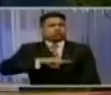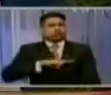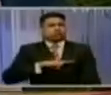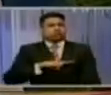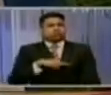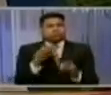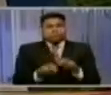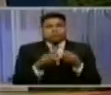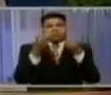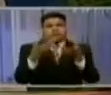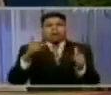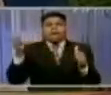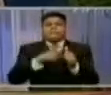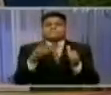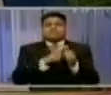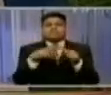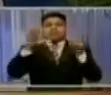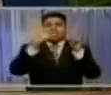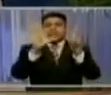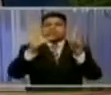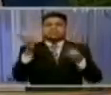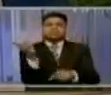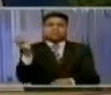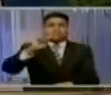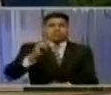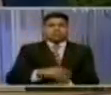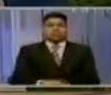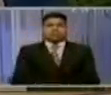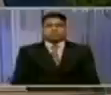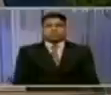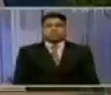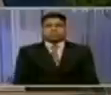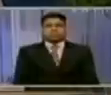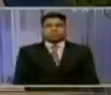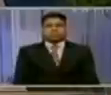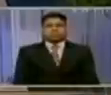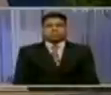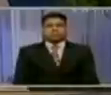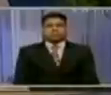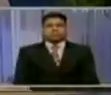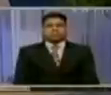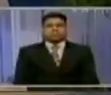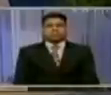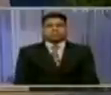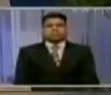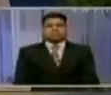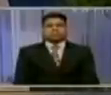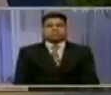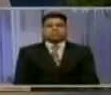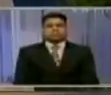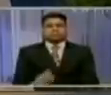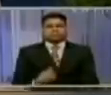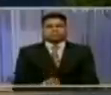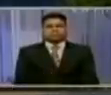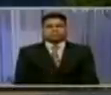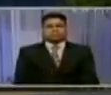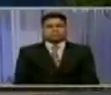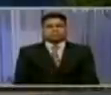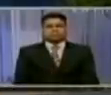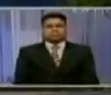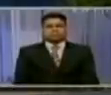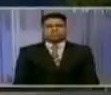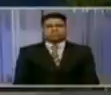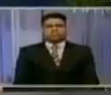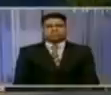entregado en el primer semestre terminadita, fue bien bella, 70 metros cuadrados, casas y apartamentos, 50.000. Y